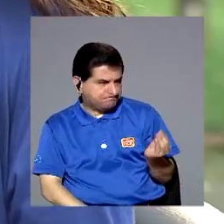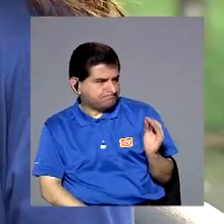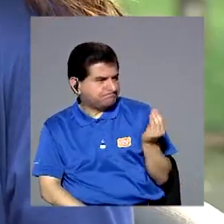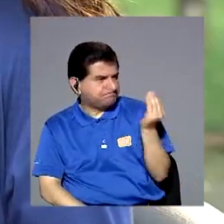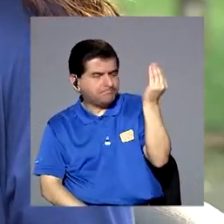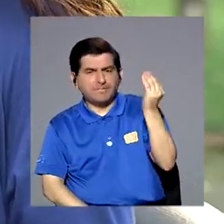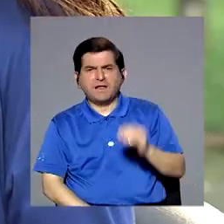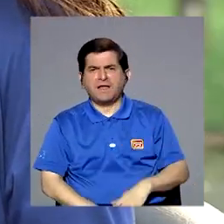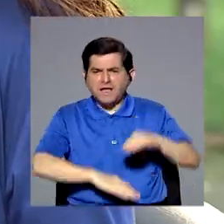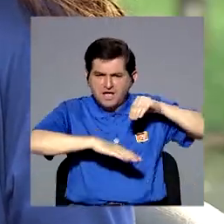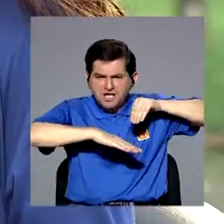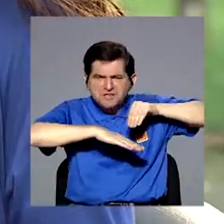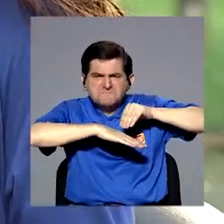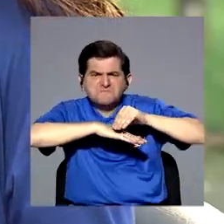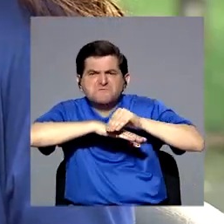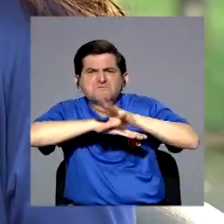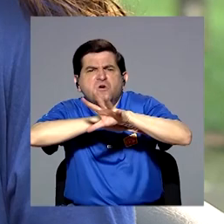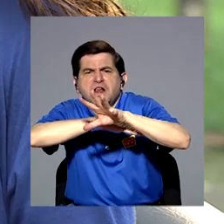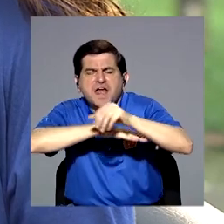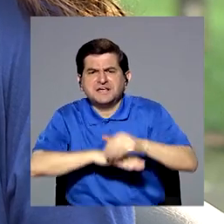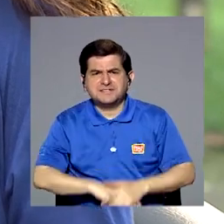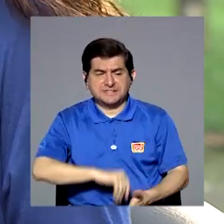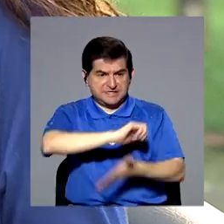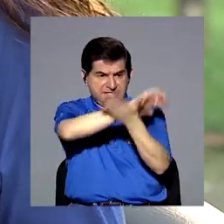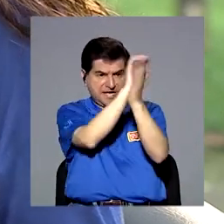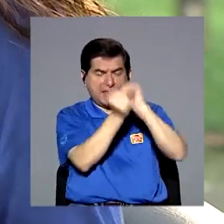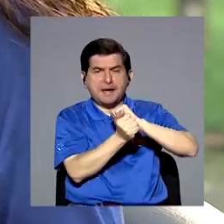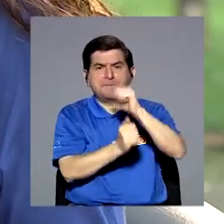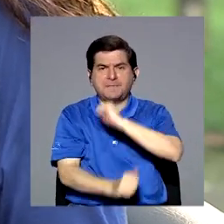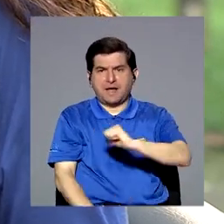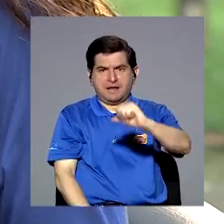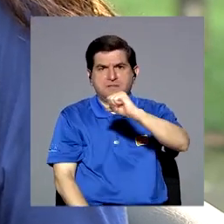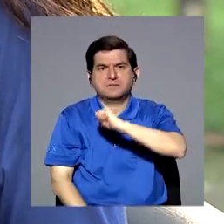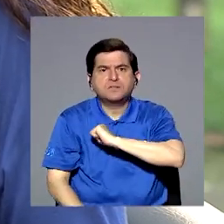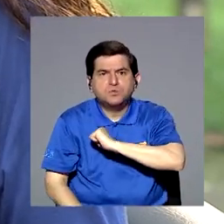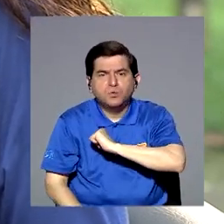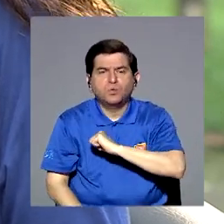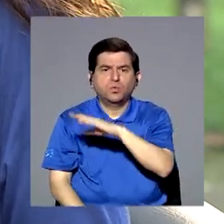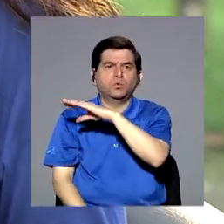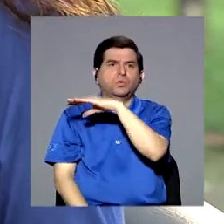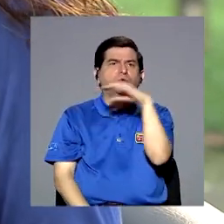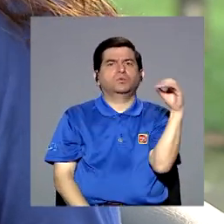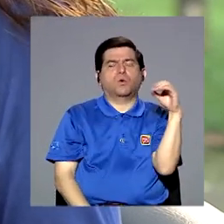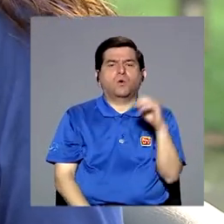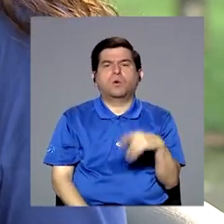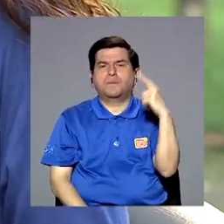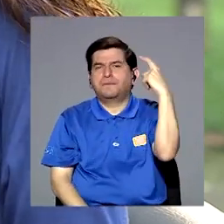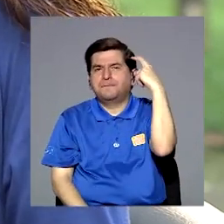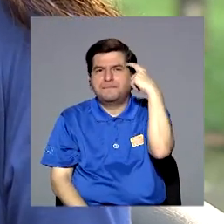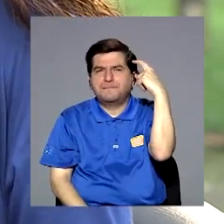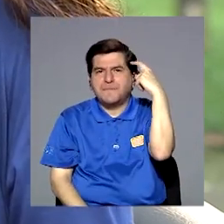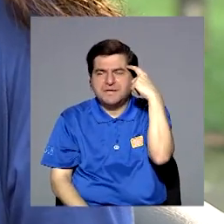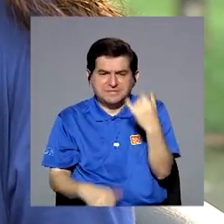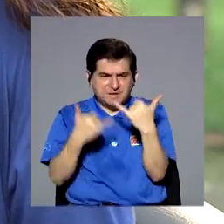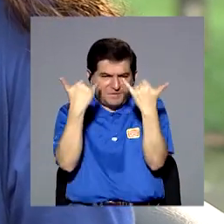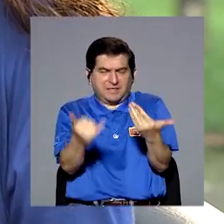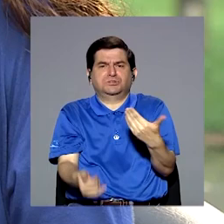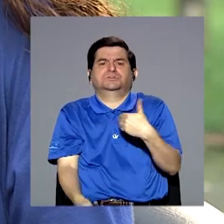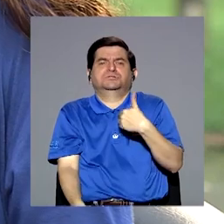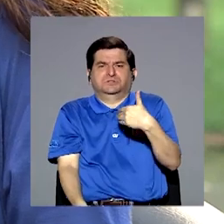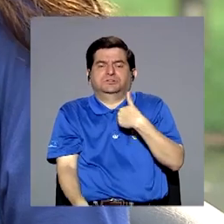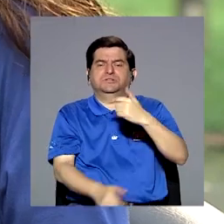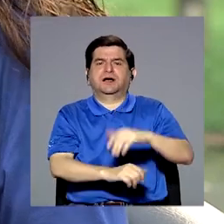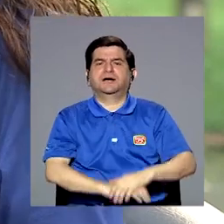creciendo y esta influencia nos va a llevar a cambiar nuestras actitudes o también los pensamientos que ya